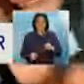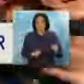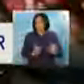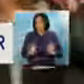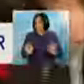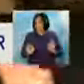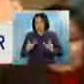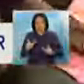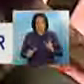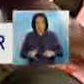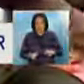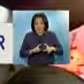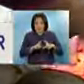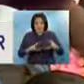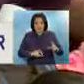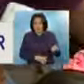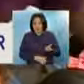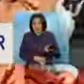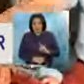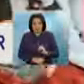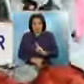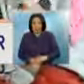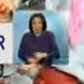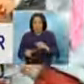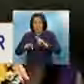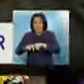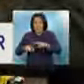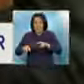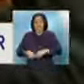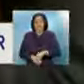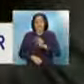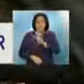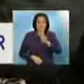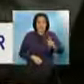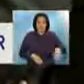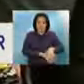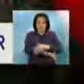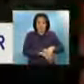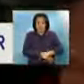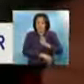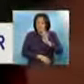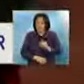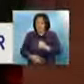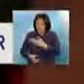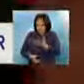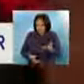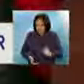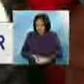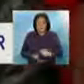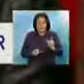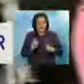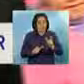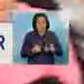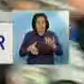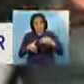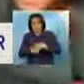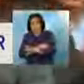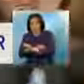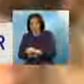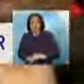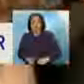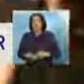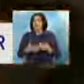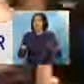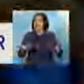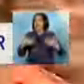Nadie tenía invitación. La tribuna 42 de la avenida Brasil no solo se convirtió en la tribuna de los invasores, sino en la